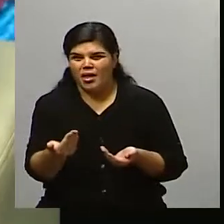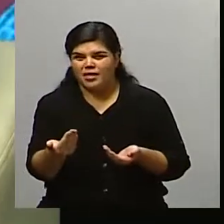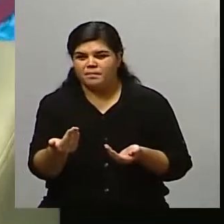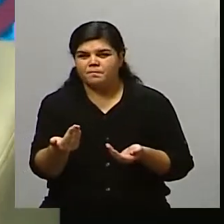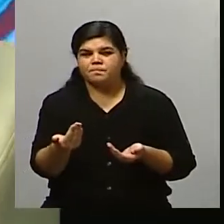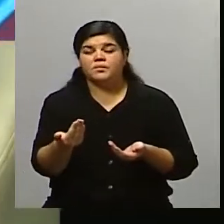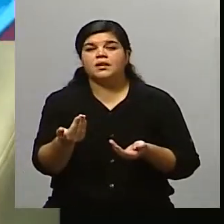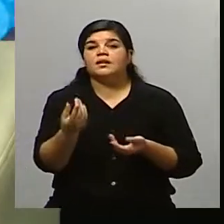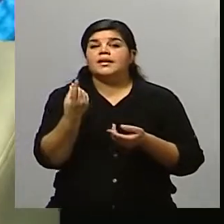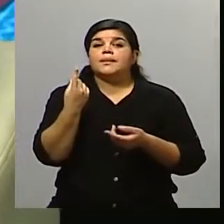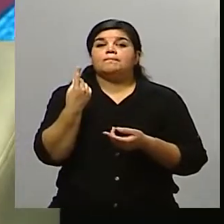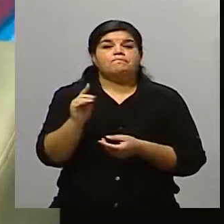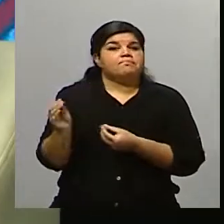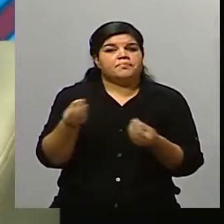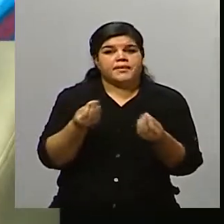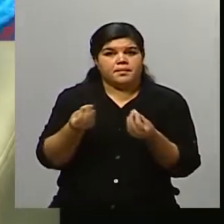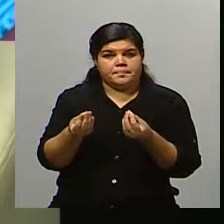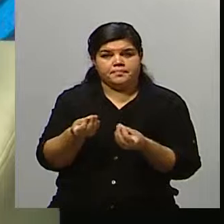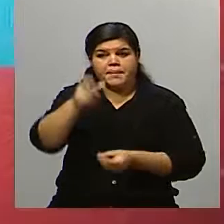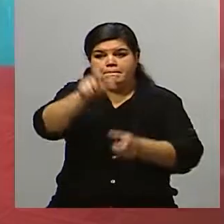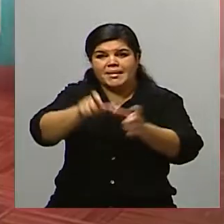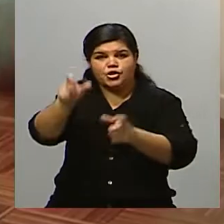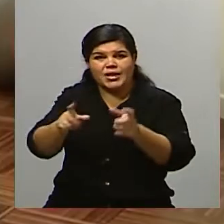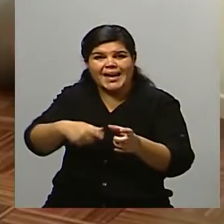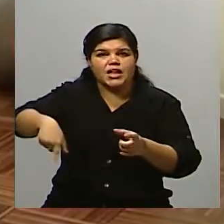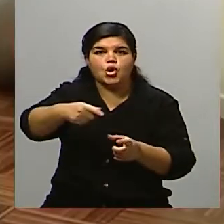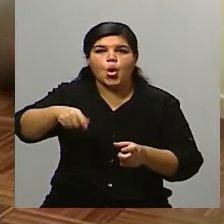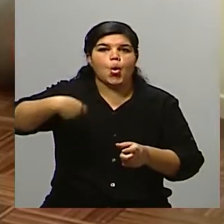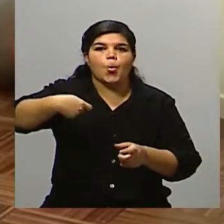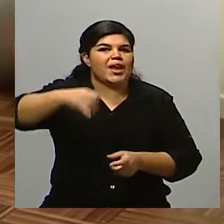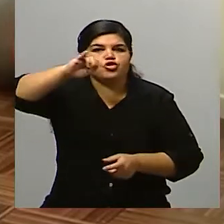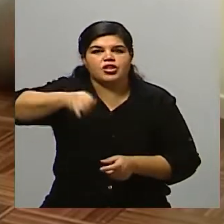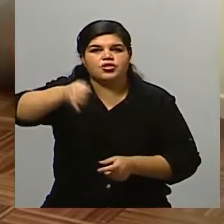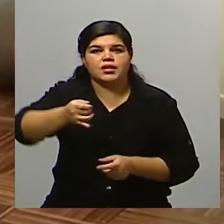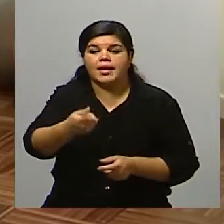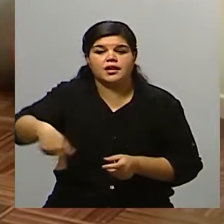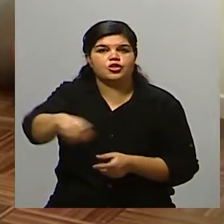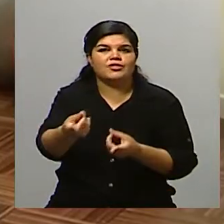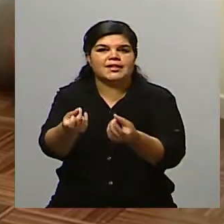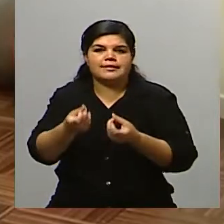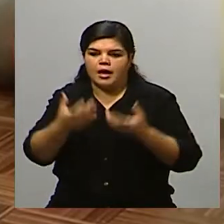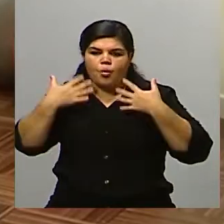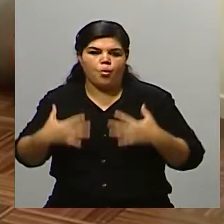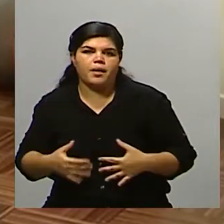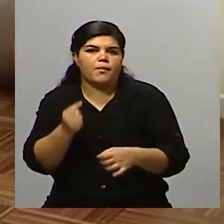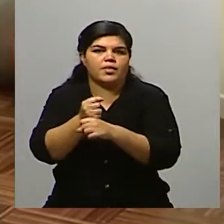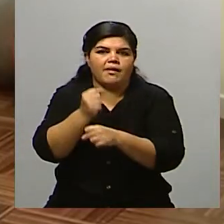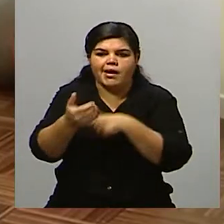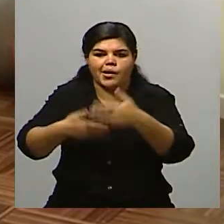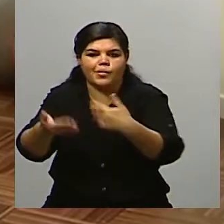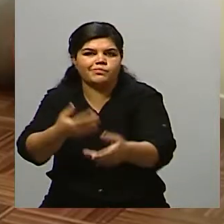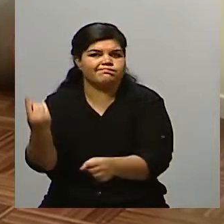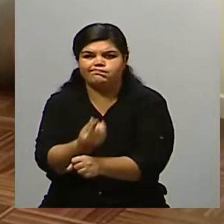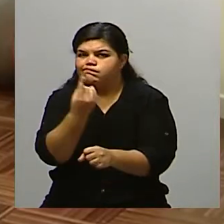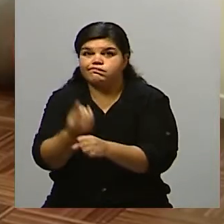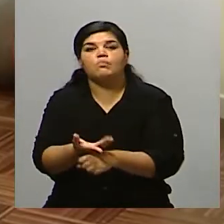porque en principio esas personas ya no tienen capacidad para trabajar o están en dificultades para poder trabajar. Bueno,